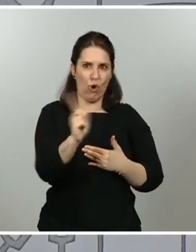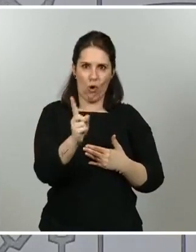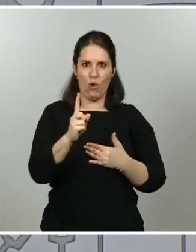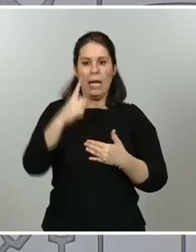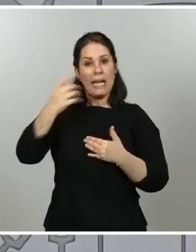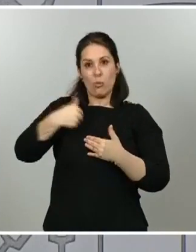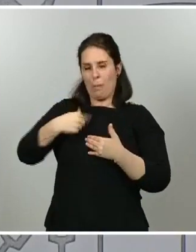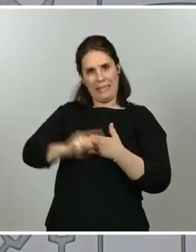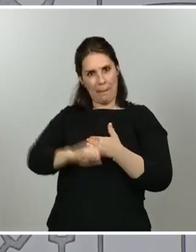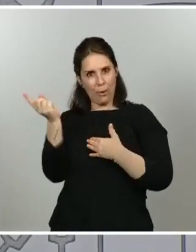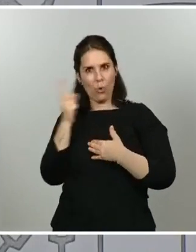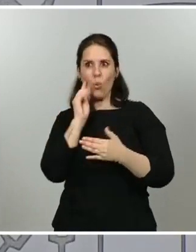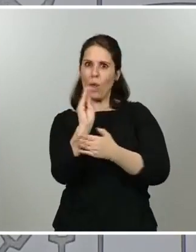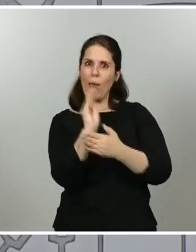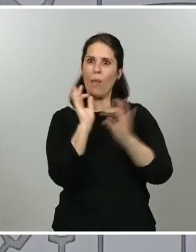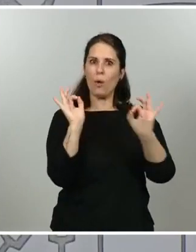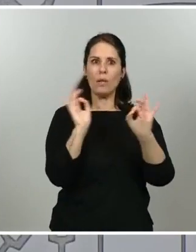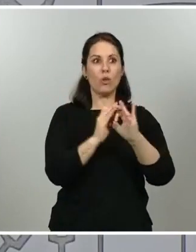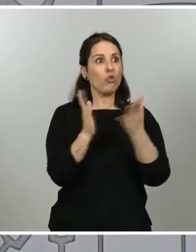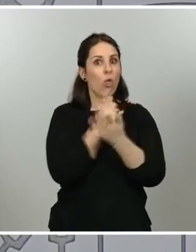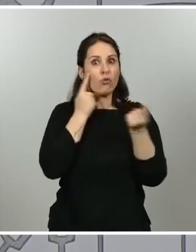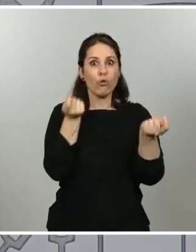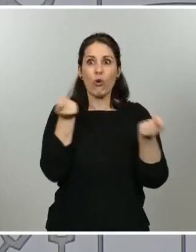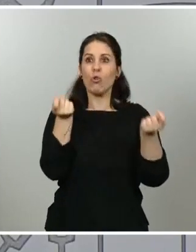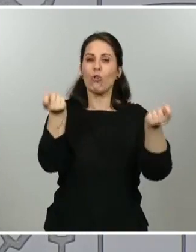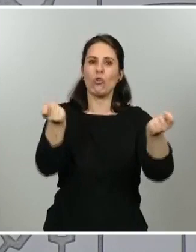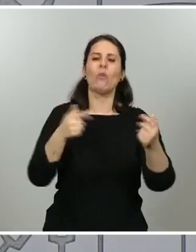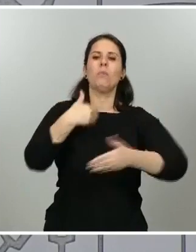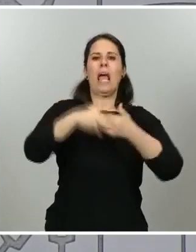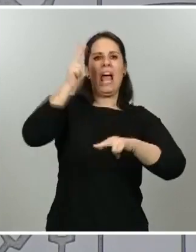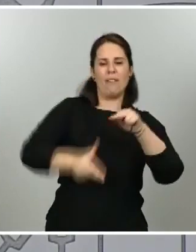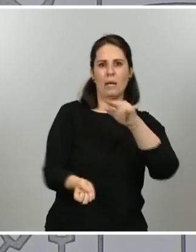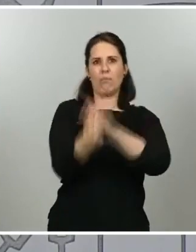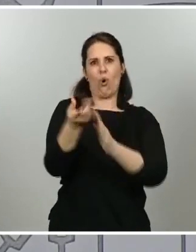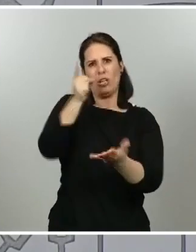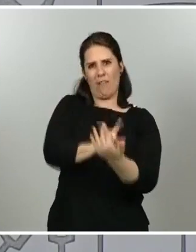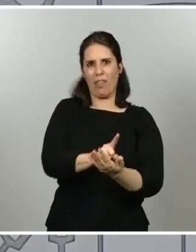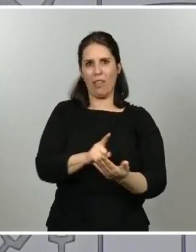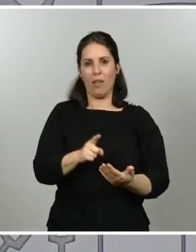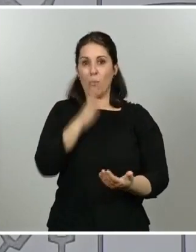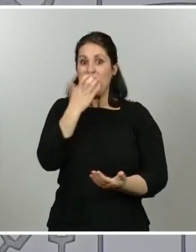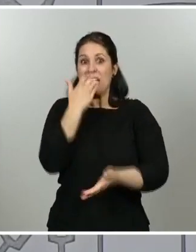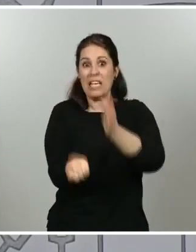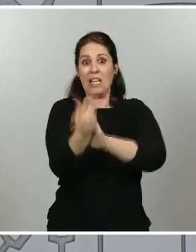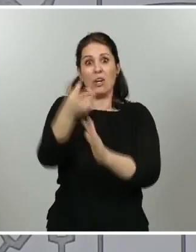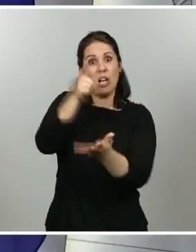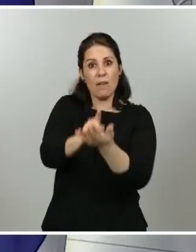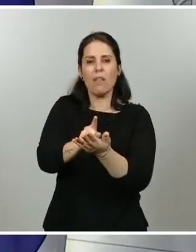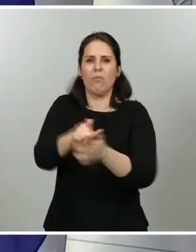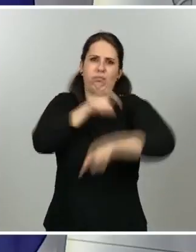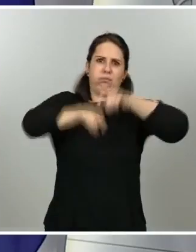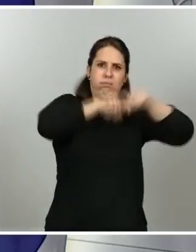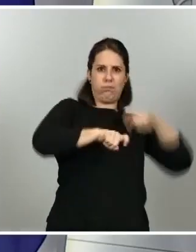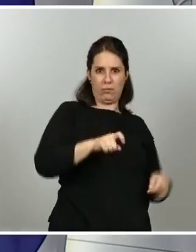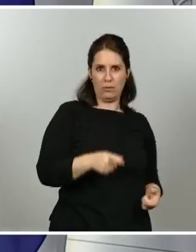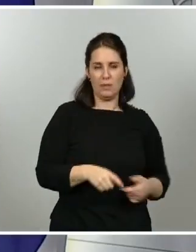esos temidos repuntes de casos, que pueden ser realmente un paso atrás muy duro para toda la población. Consalud.es